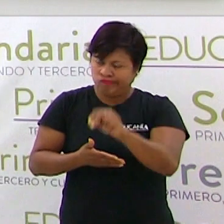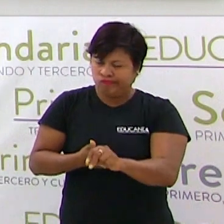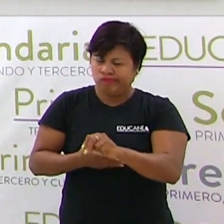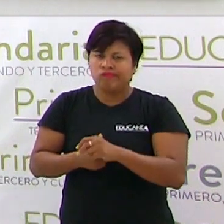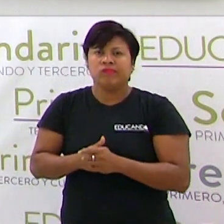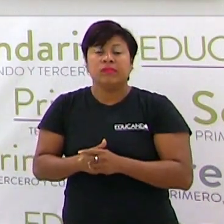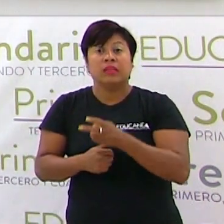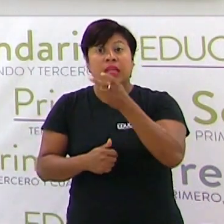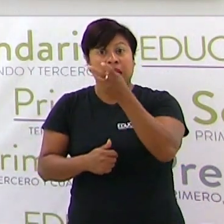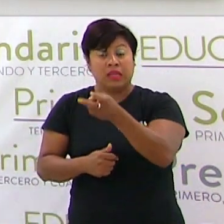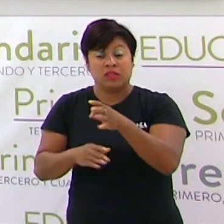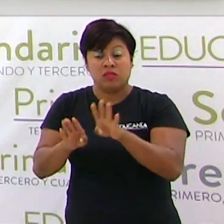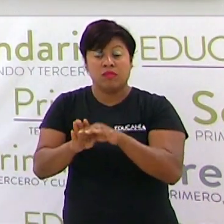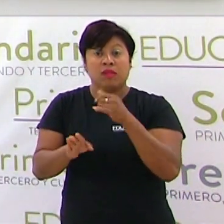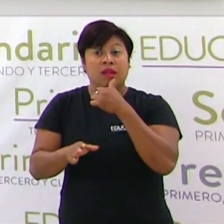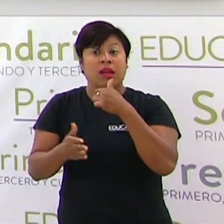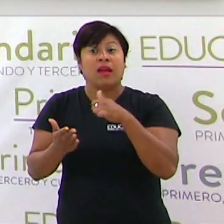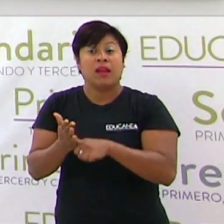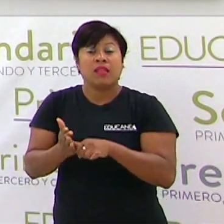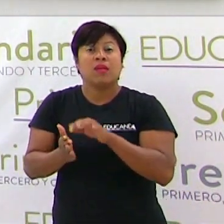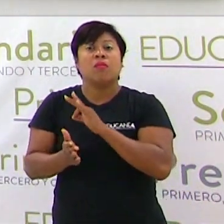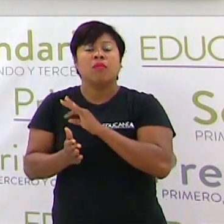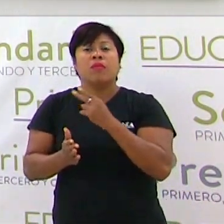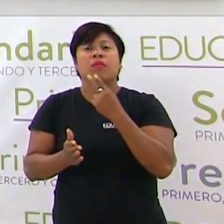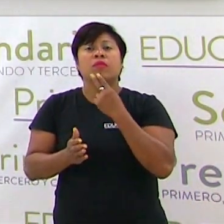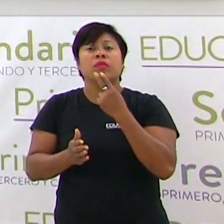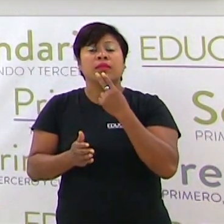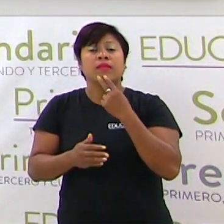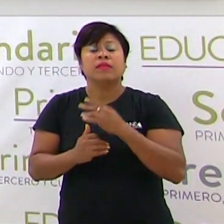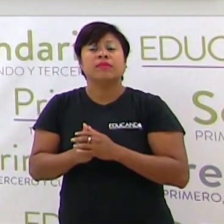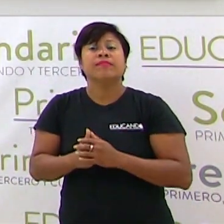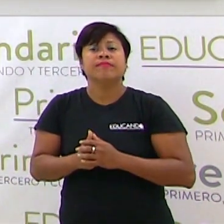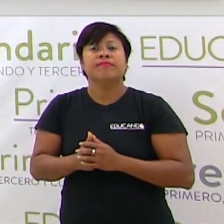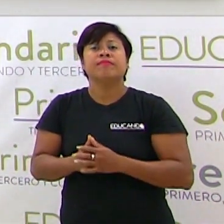Fíjense que en este tipo de cartas se pueden utilizar